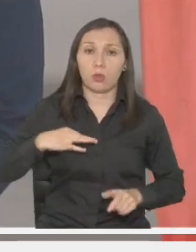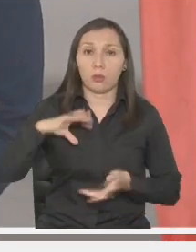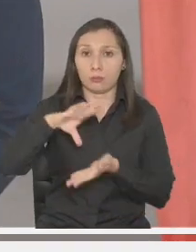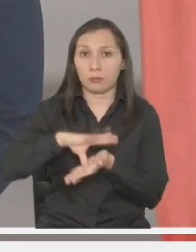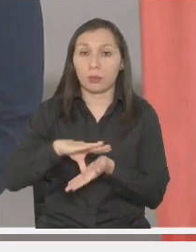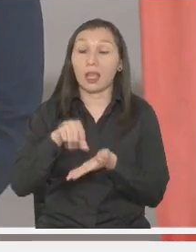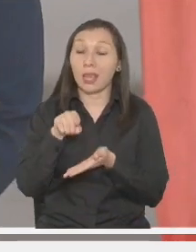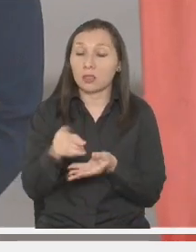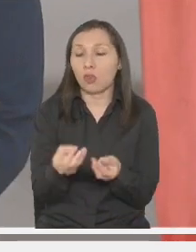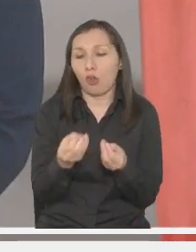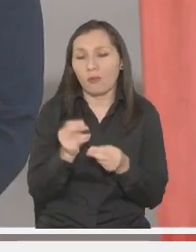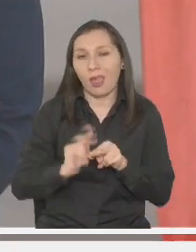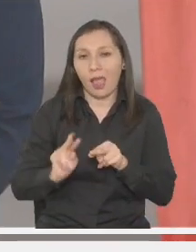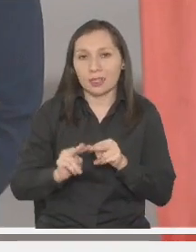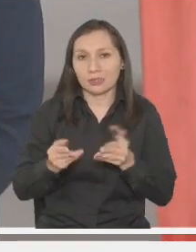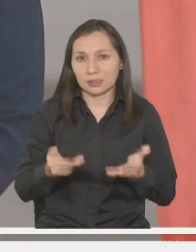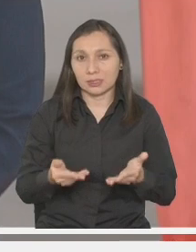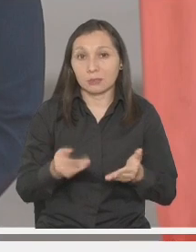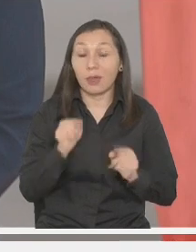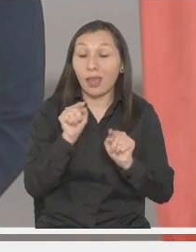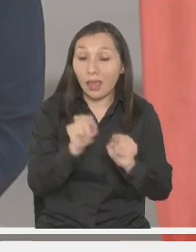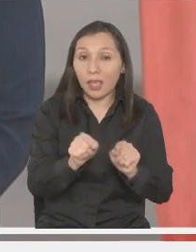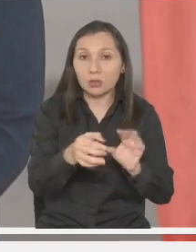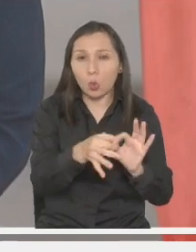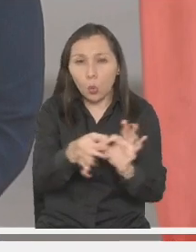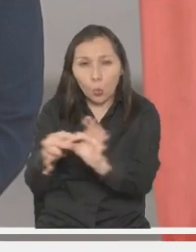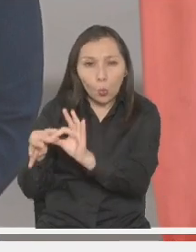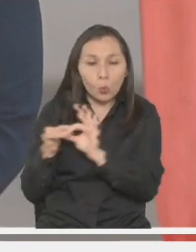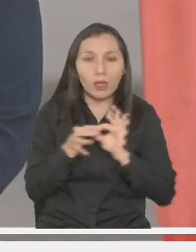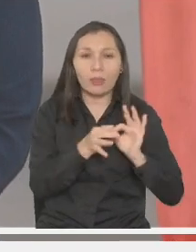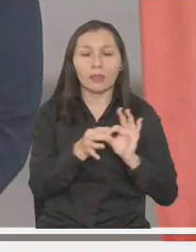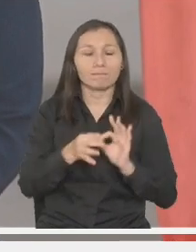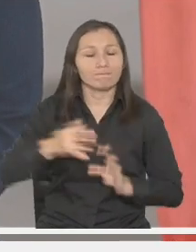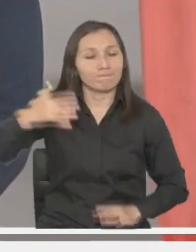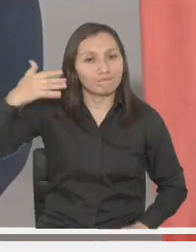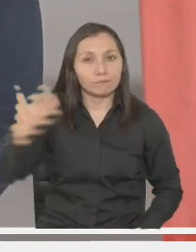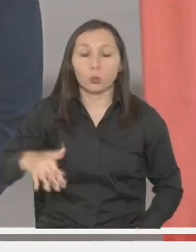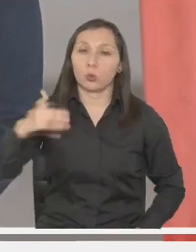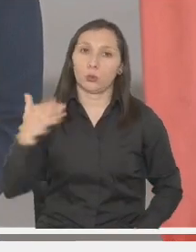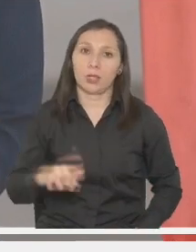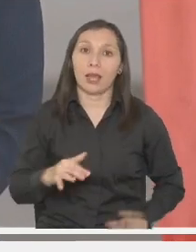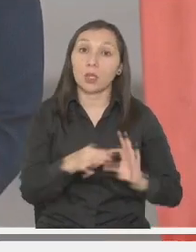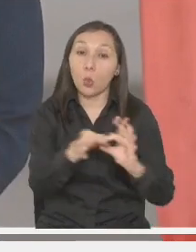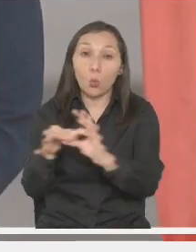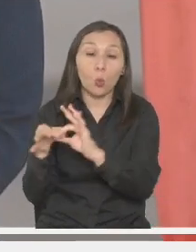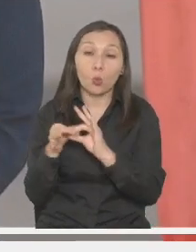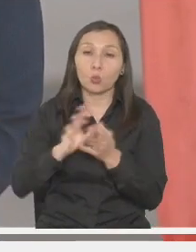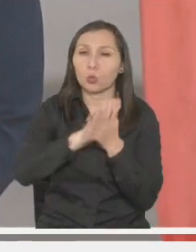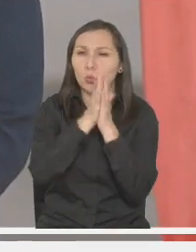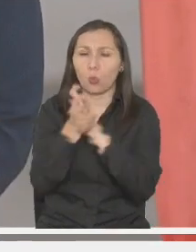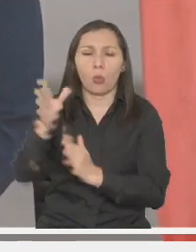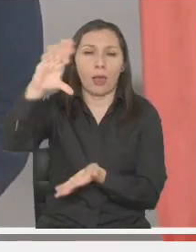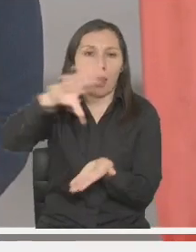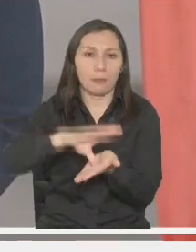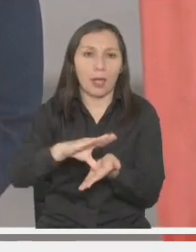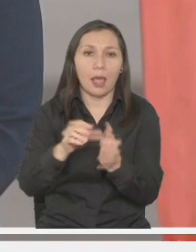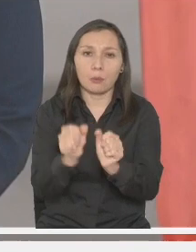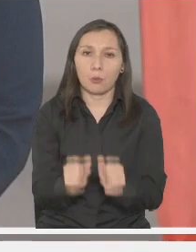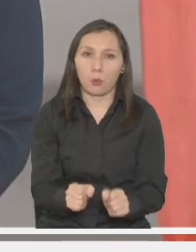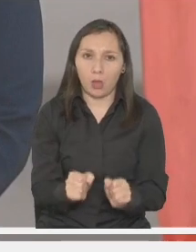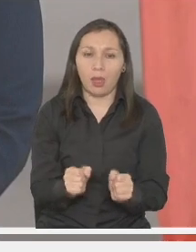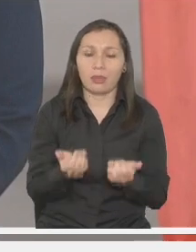eso obviamente es lo que se está haciendo. Y en eso la unidad es fundamental, la unidad de todo el país, para